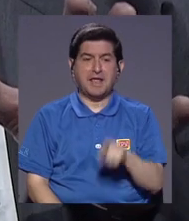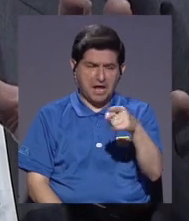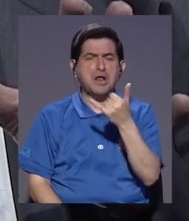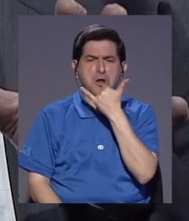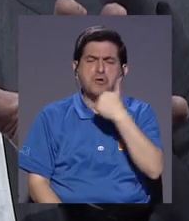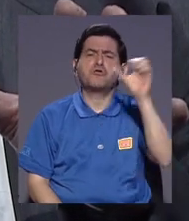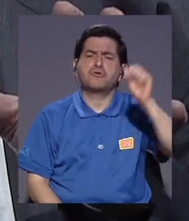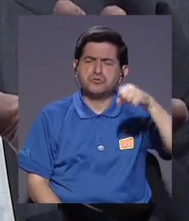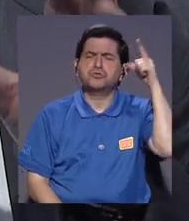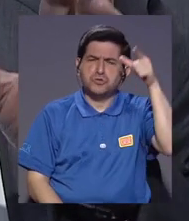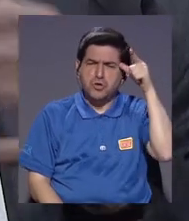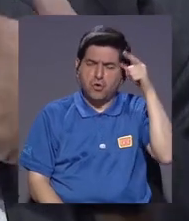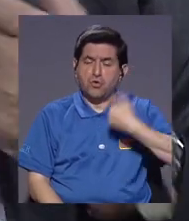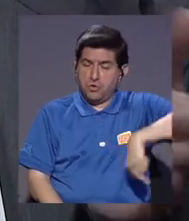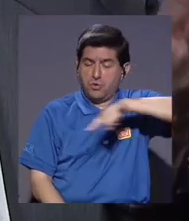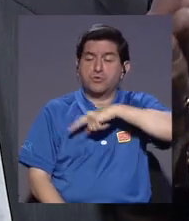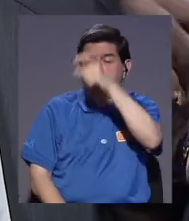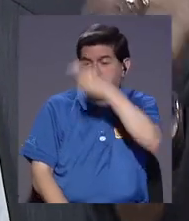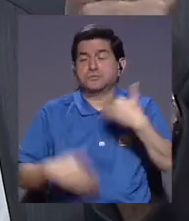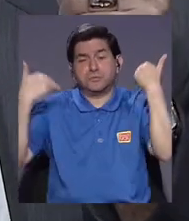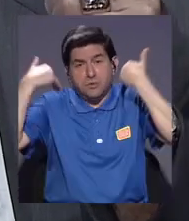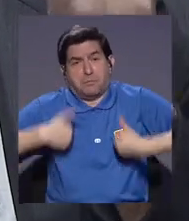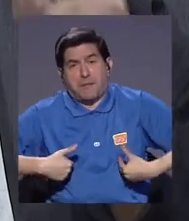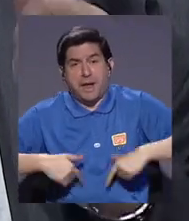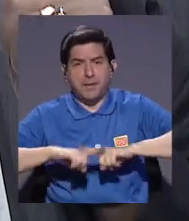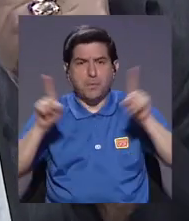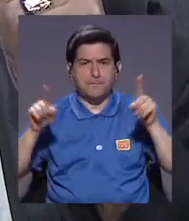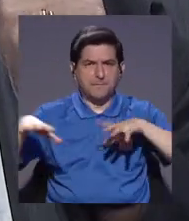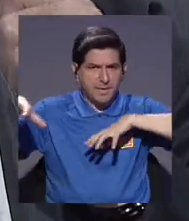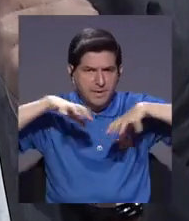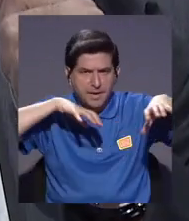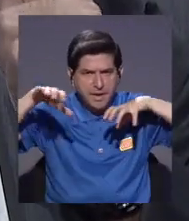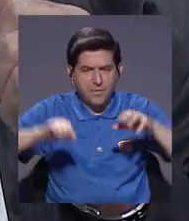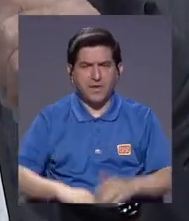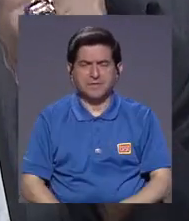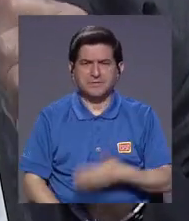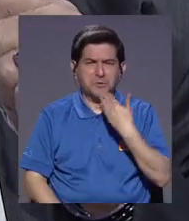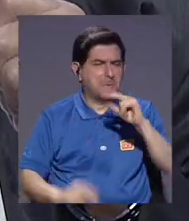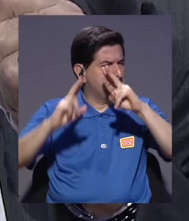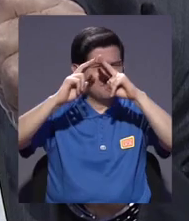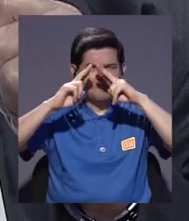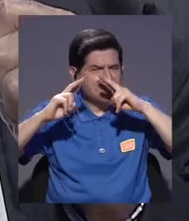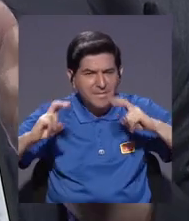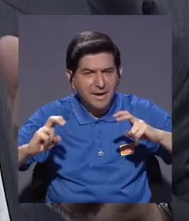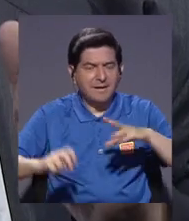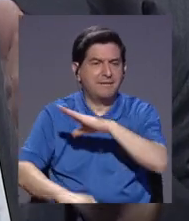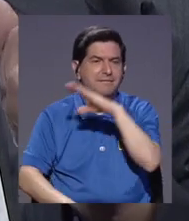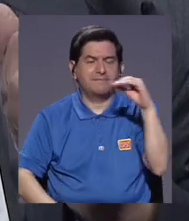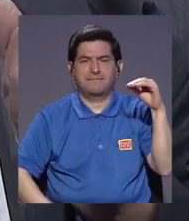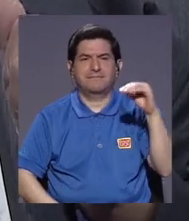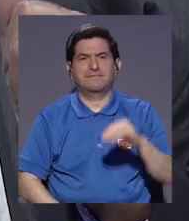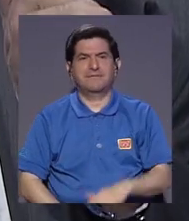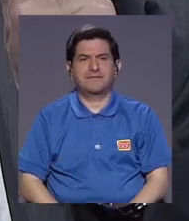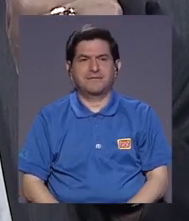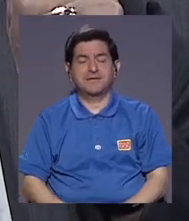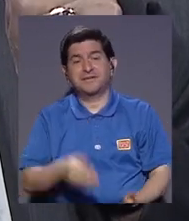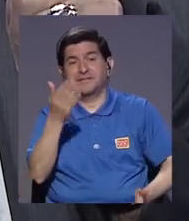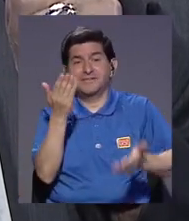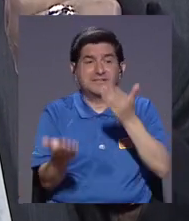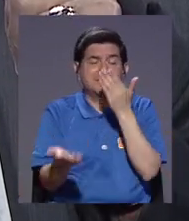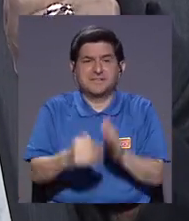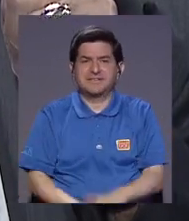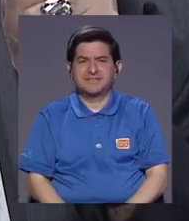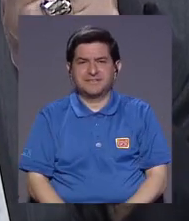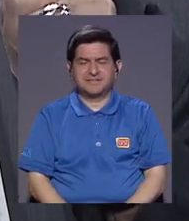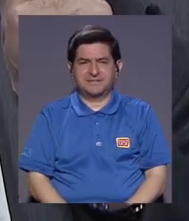que cometió errores obviamente somos seres humanos pero que su acción ha sido mal juzgada y sobre todo ha